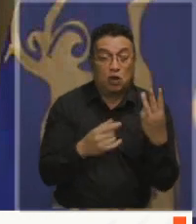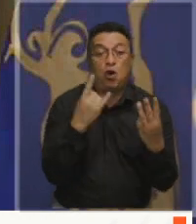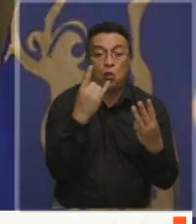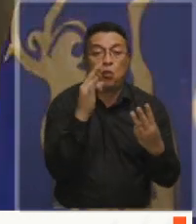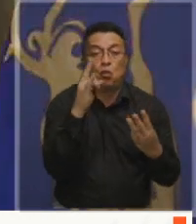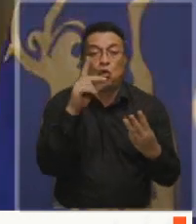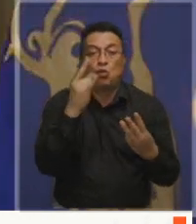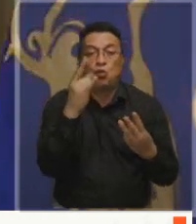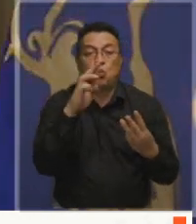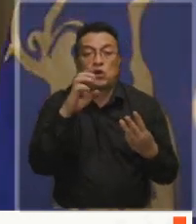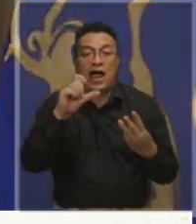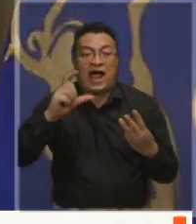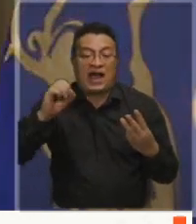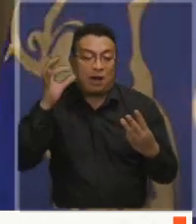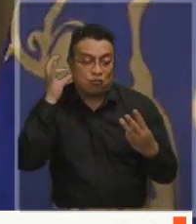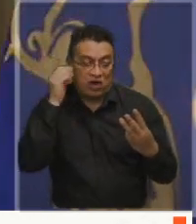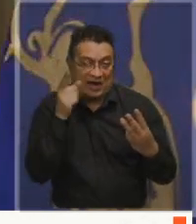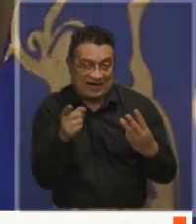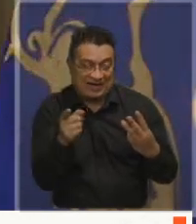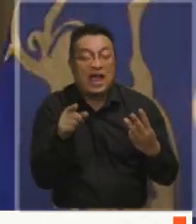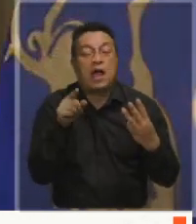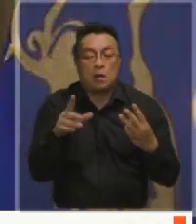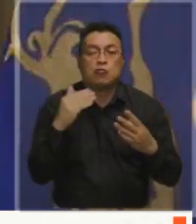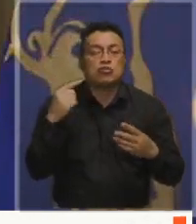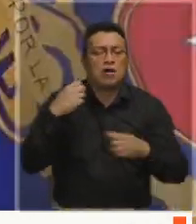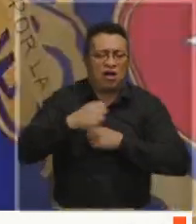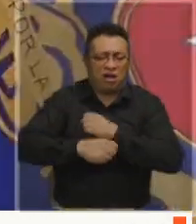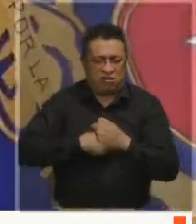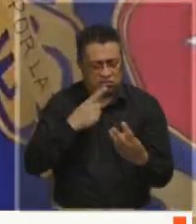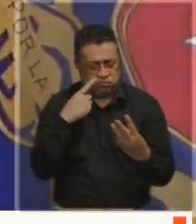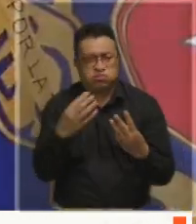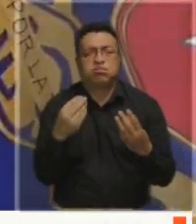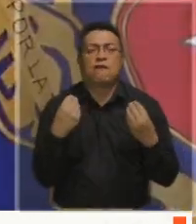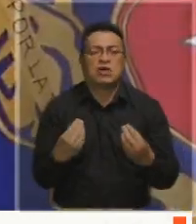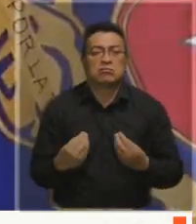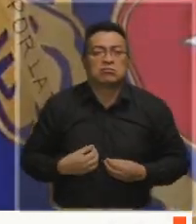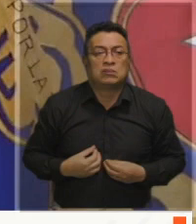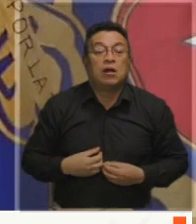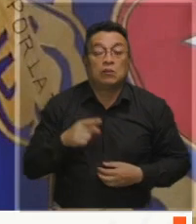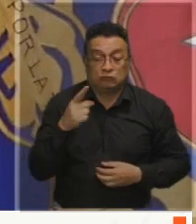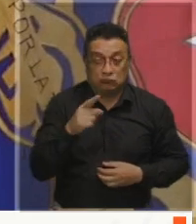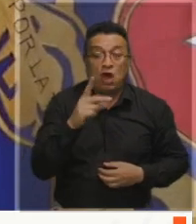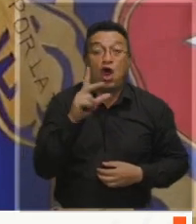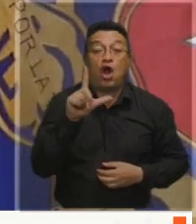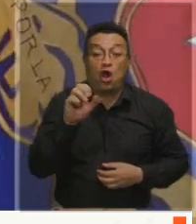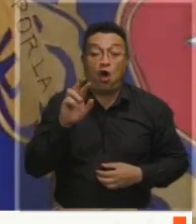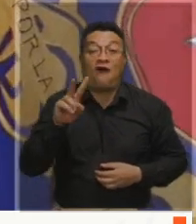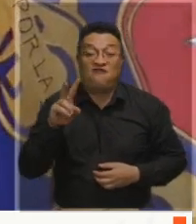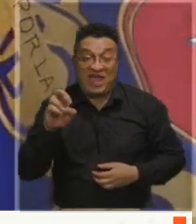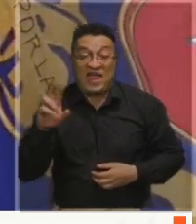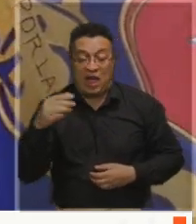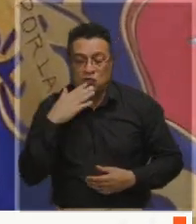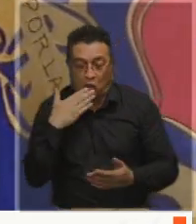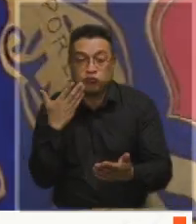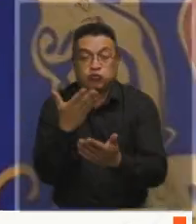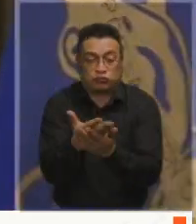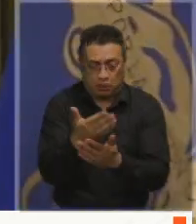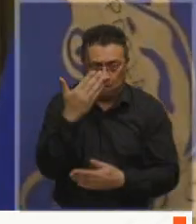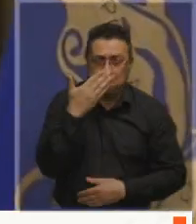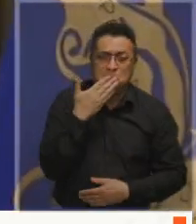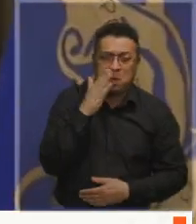urraga porque creemos que su trayectoria lo demuestra nos propusimos a domingo lovera un destacado no